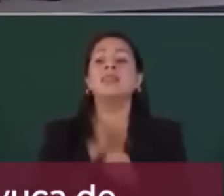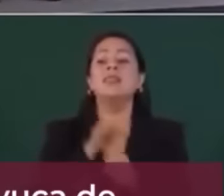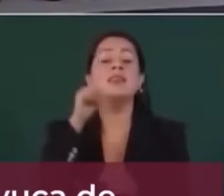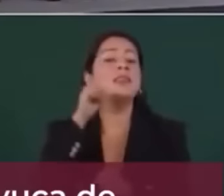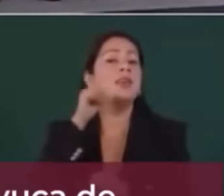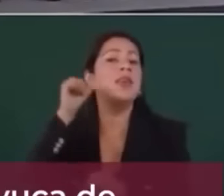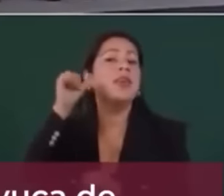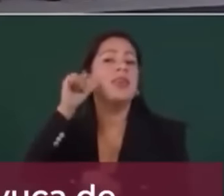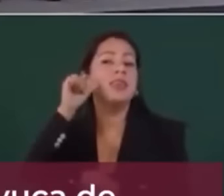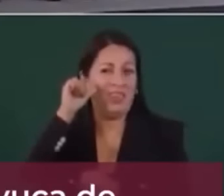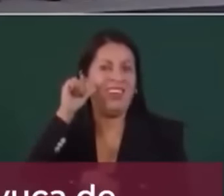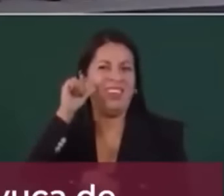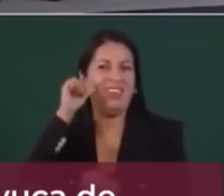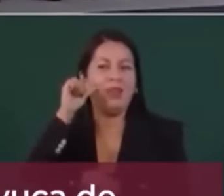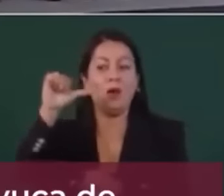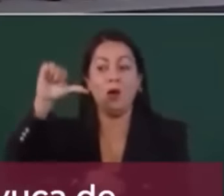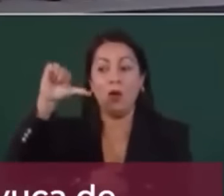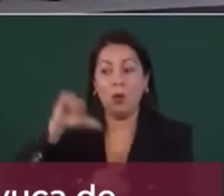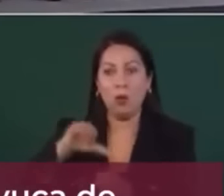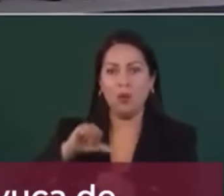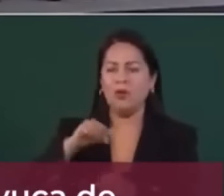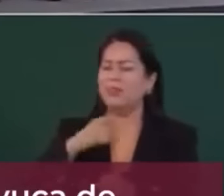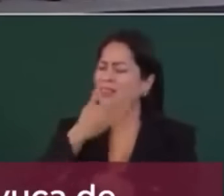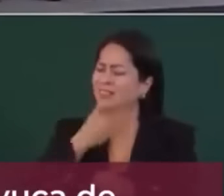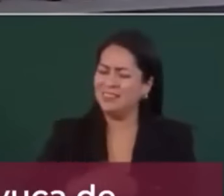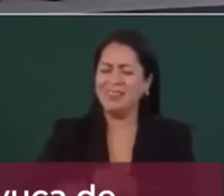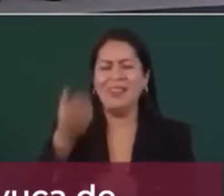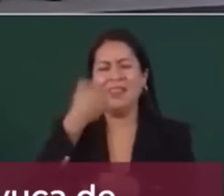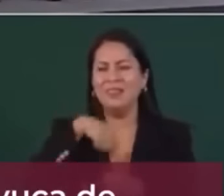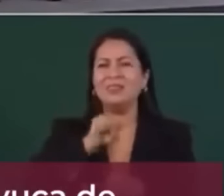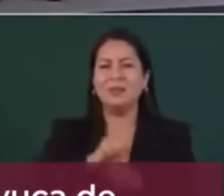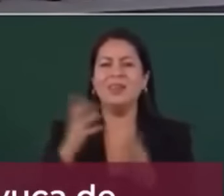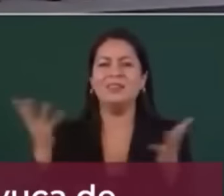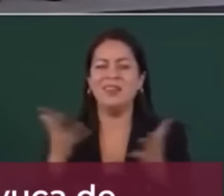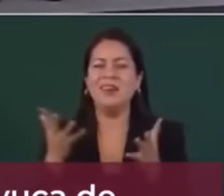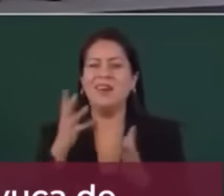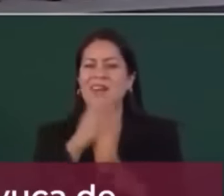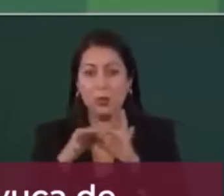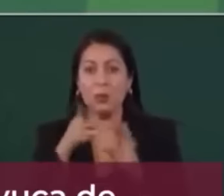el objetivo de formar los comités escolares de administración participativa